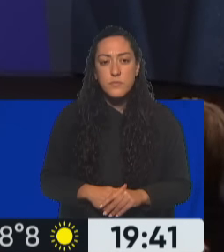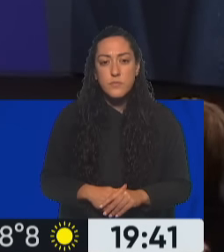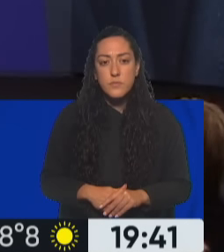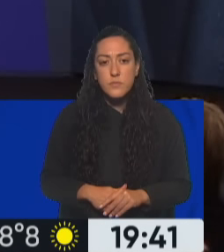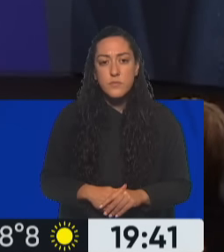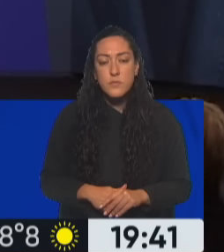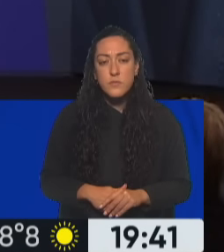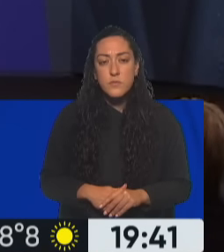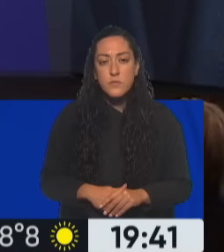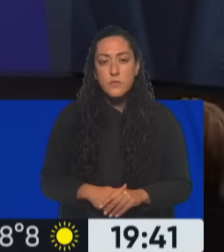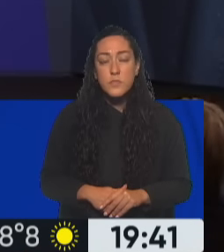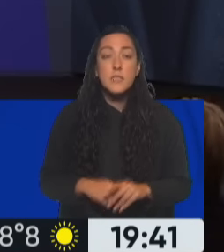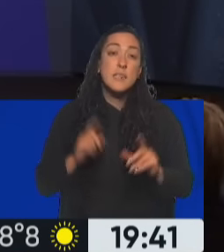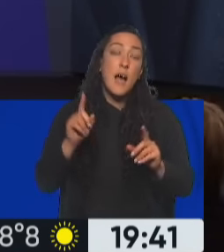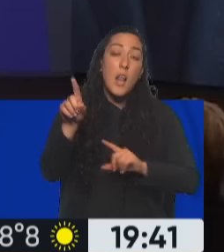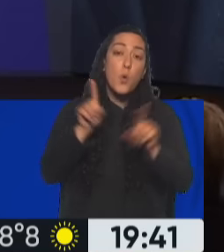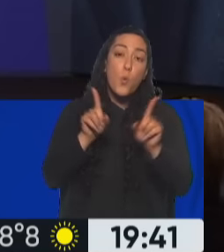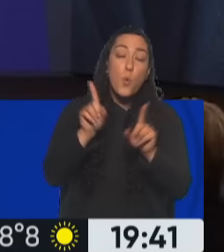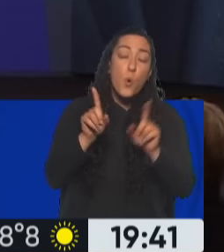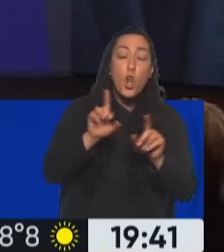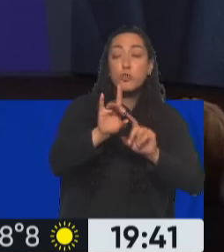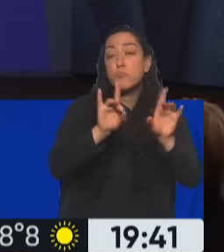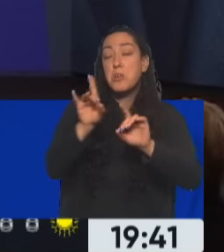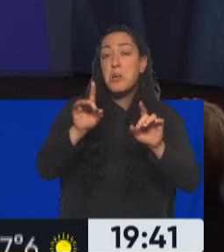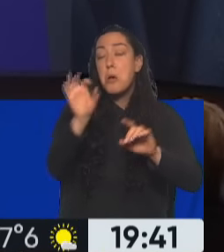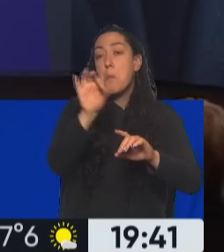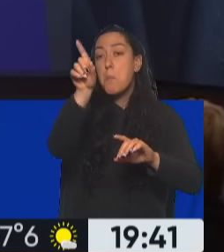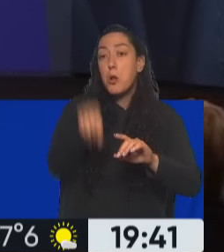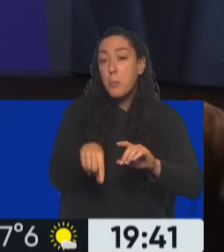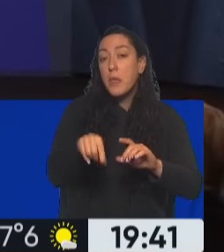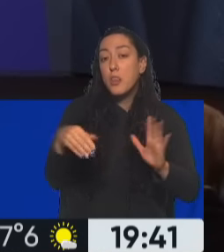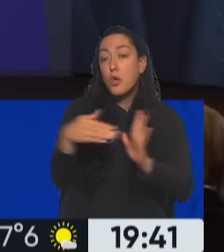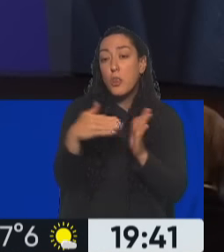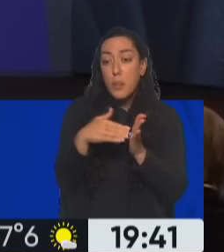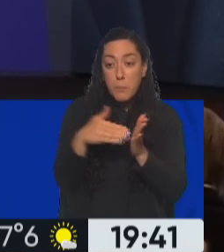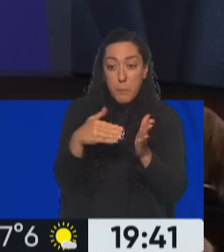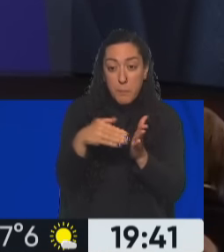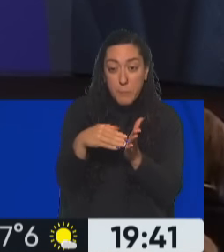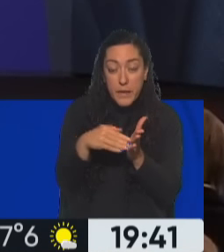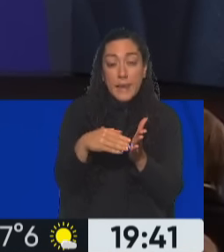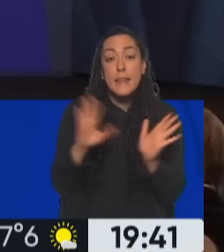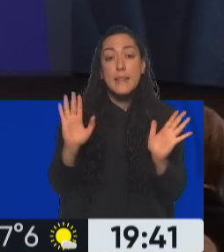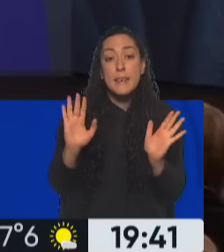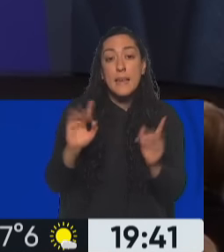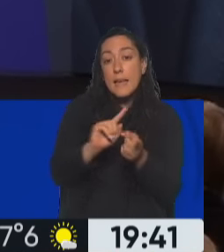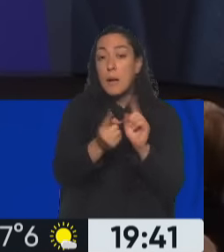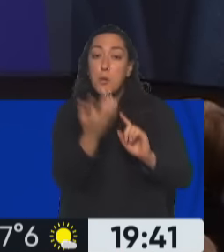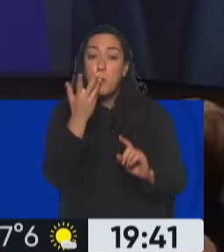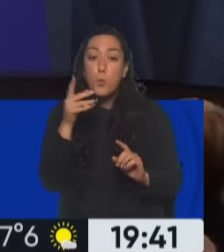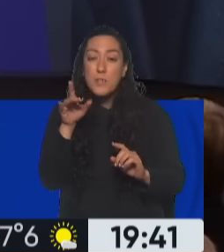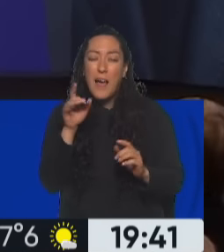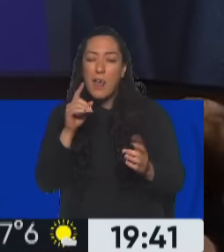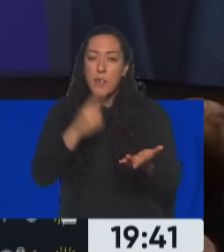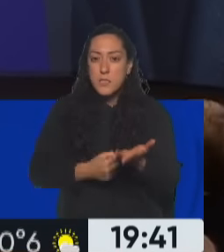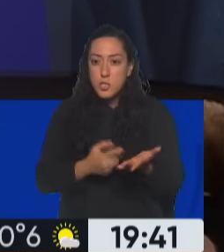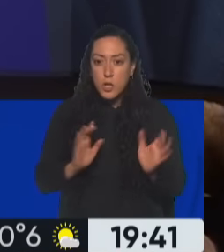toman una serie y calculan el promedio. Y la realidad es que calculan el promedio según donde les gusta que quedara el tipo de cambio, en